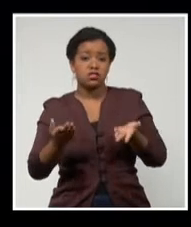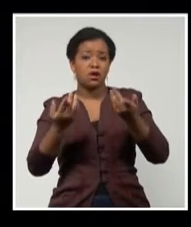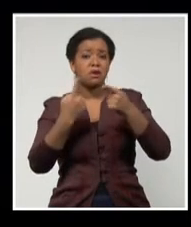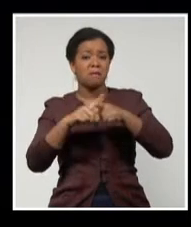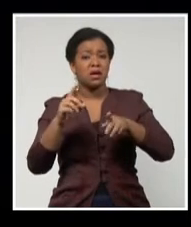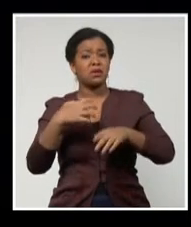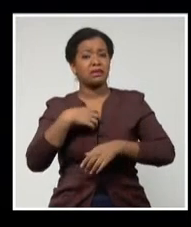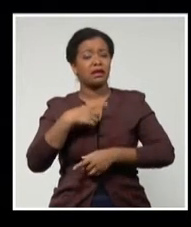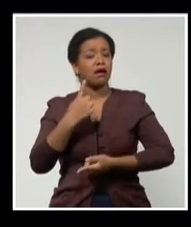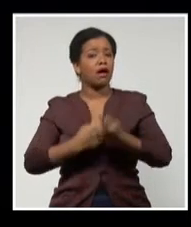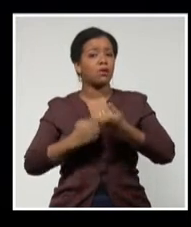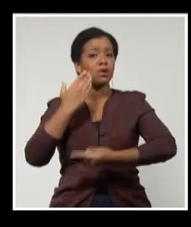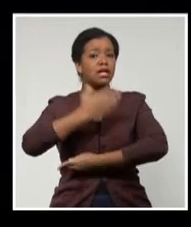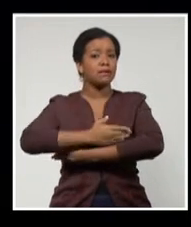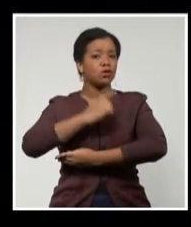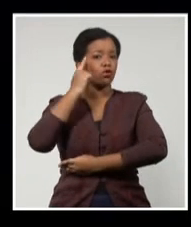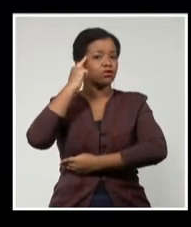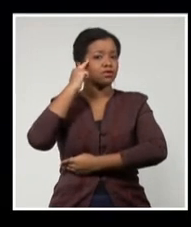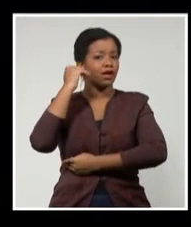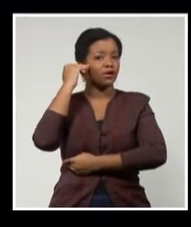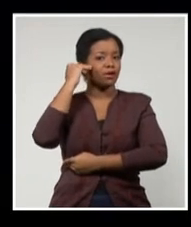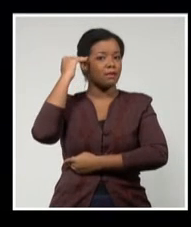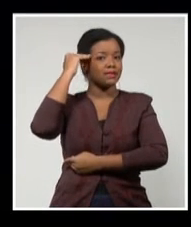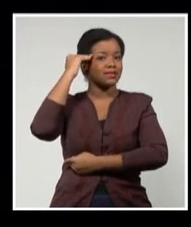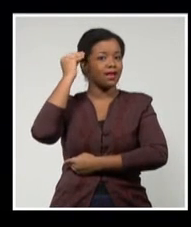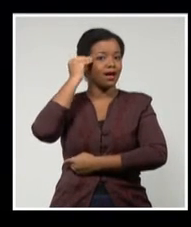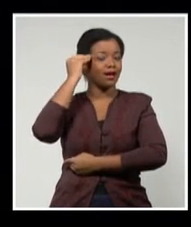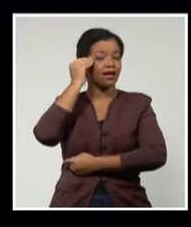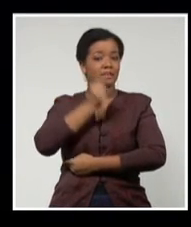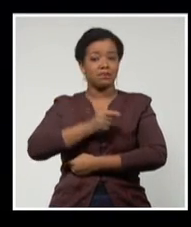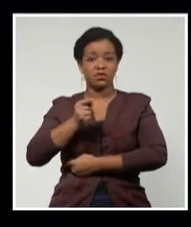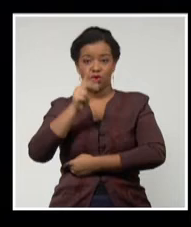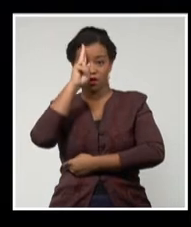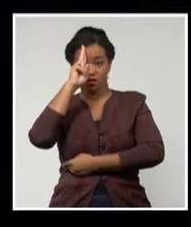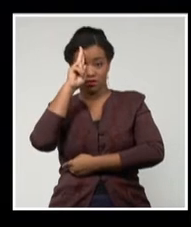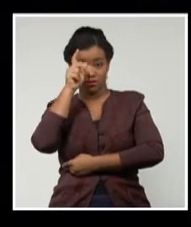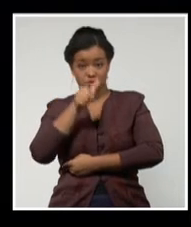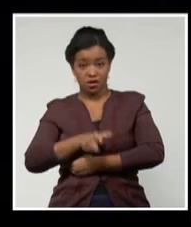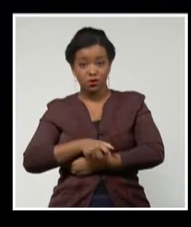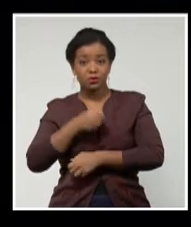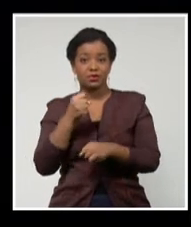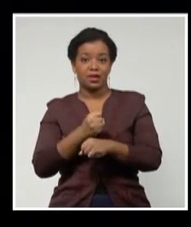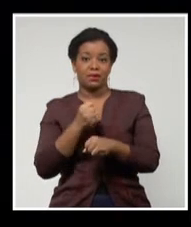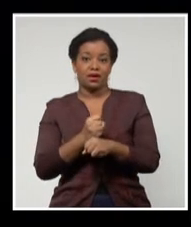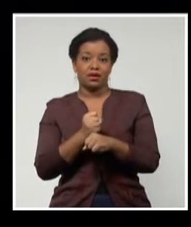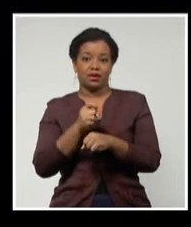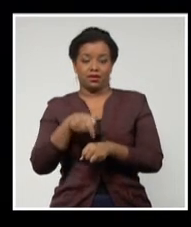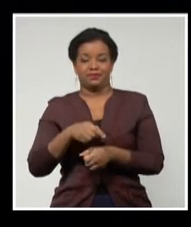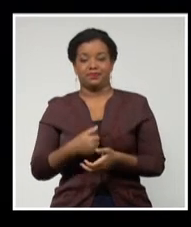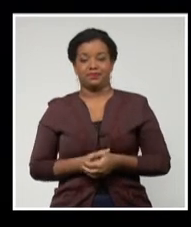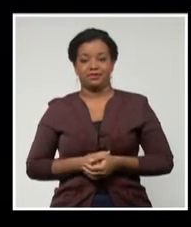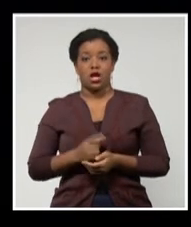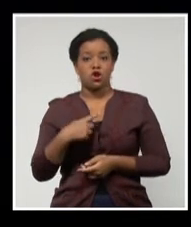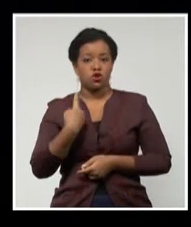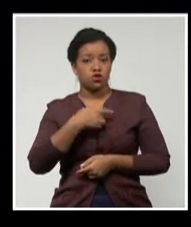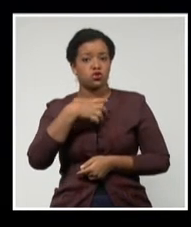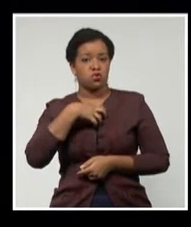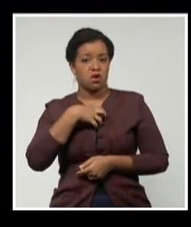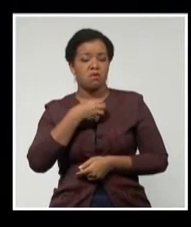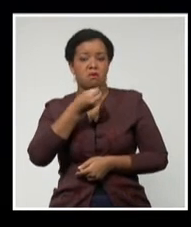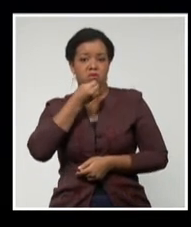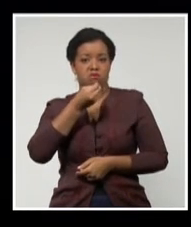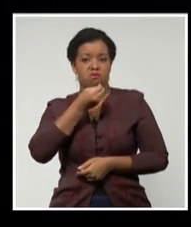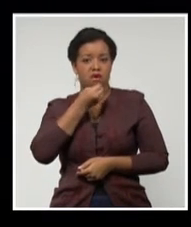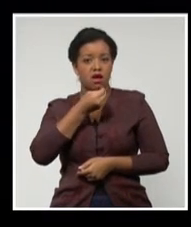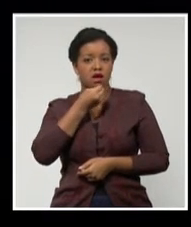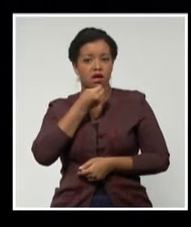limitaciones en cuanto a conocimiento, a capacitación del personal de salud que se dedicaba a esta rama. Nosotros tuvimos, la oportunidad, como le